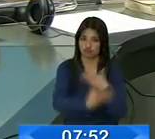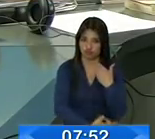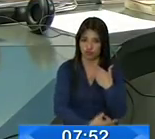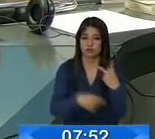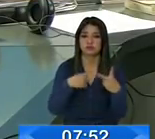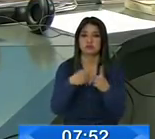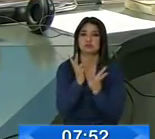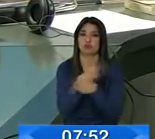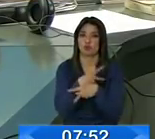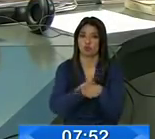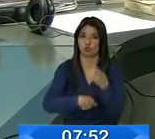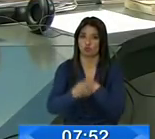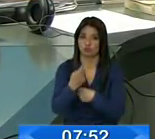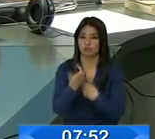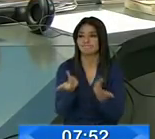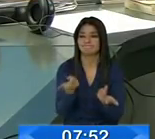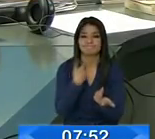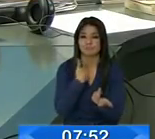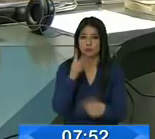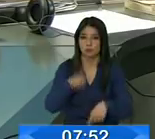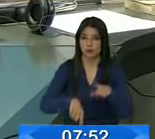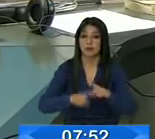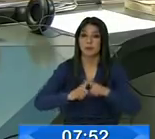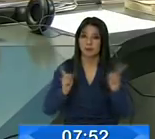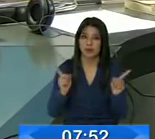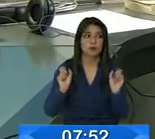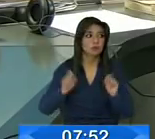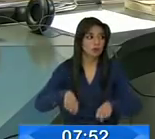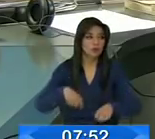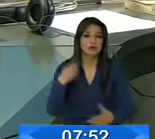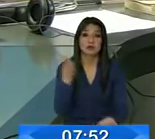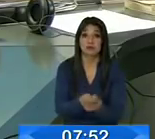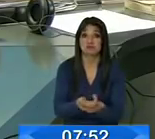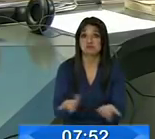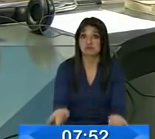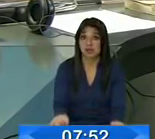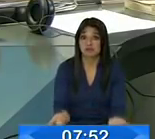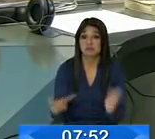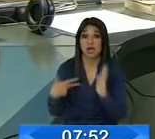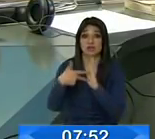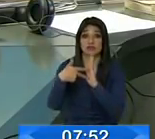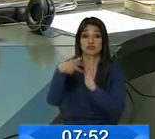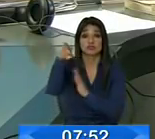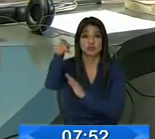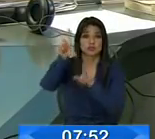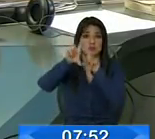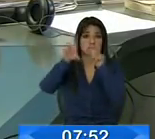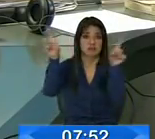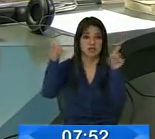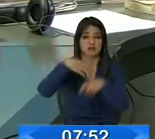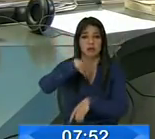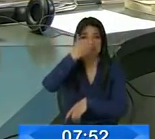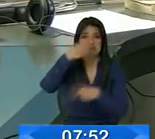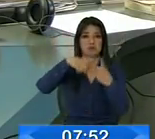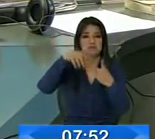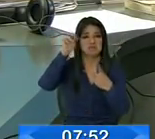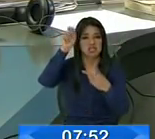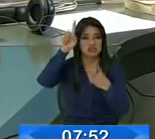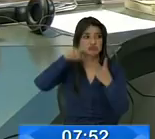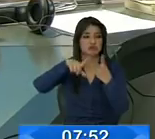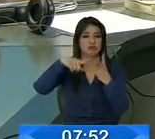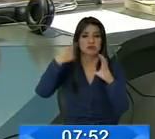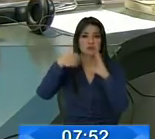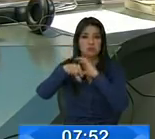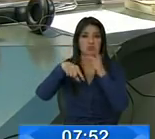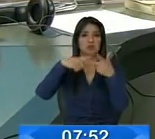producir cosas de las cuales no somos eficientes, podríamos haber comprado acciones en Microsoft, en Apple, en Google,